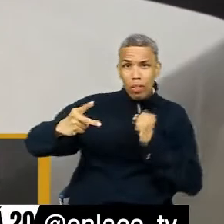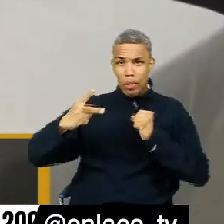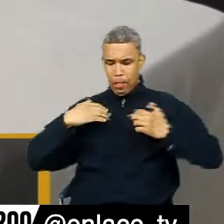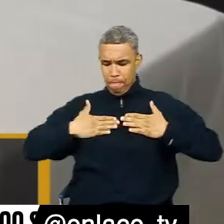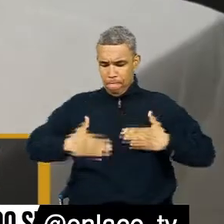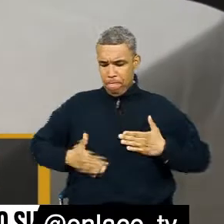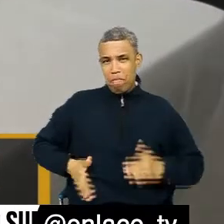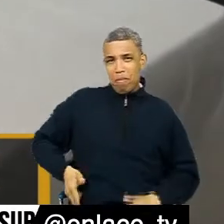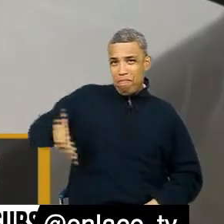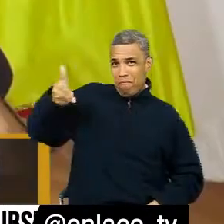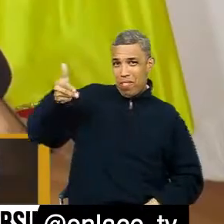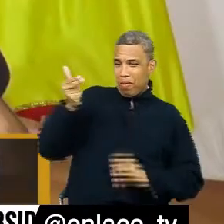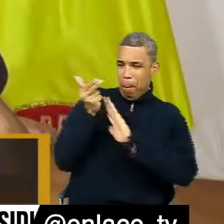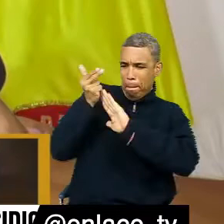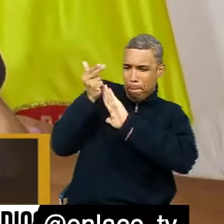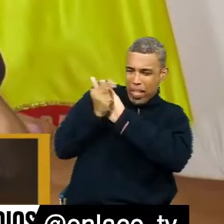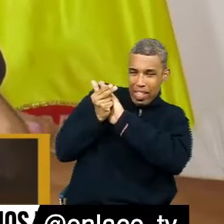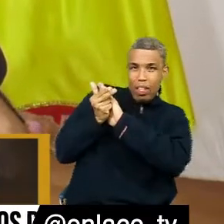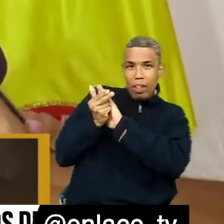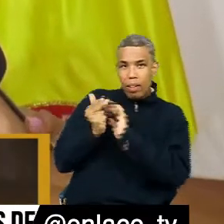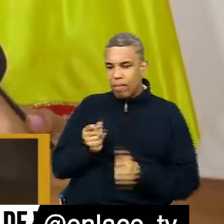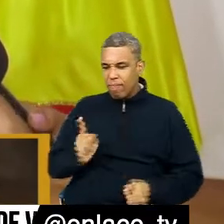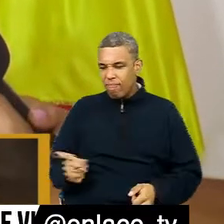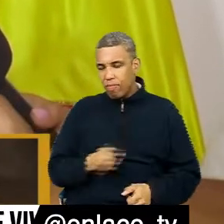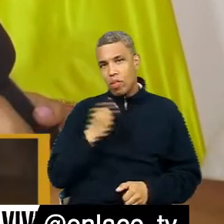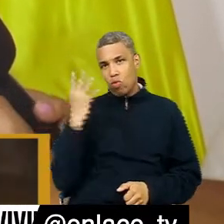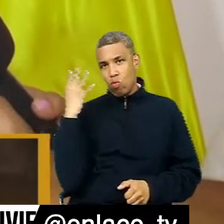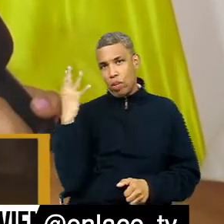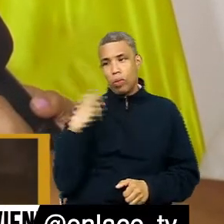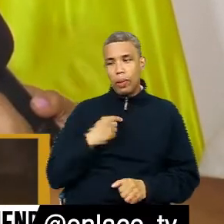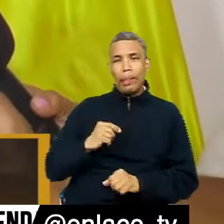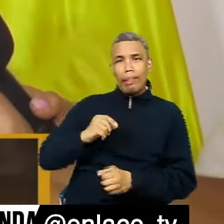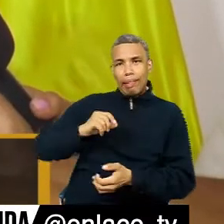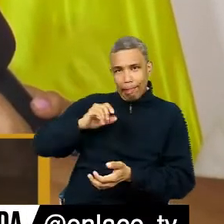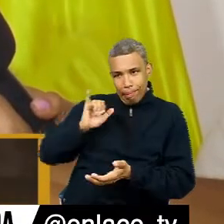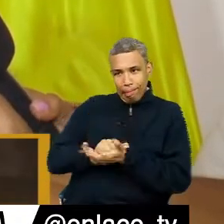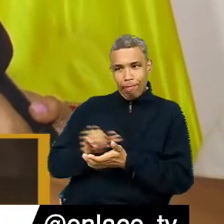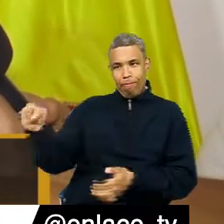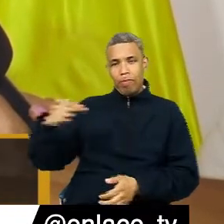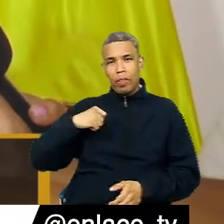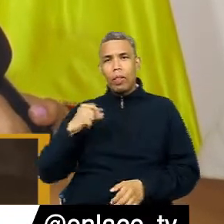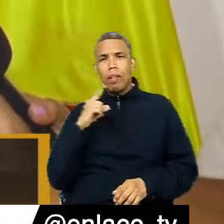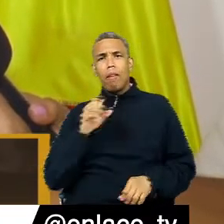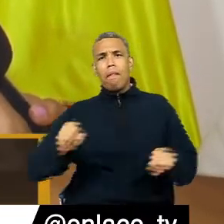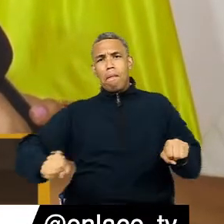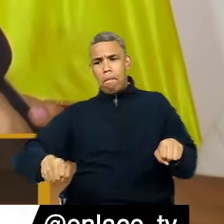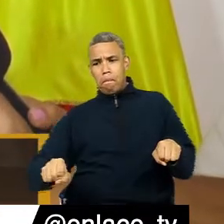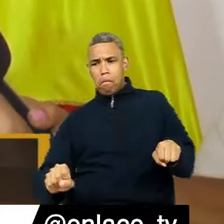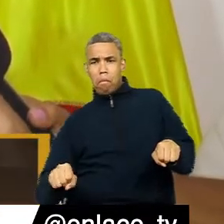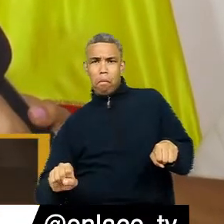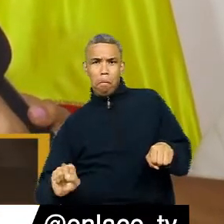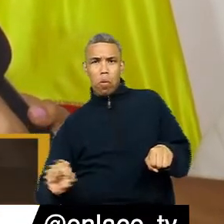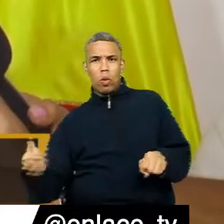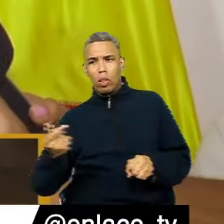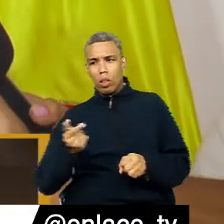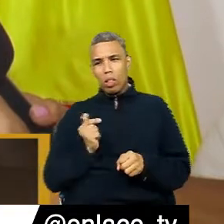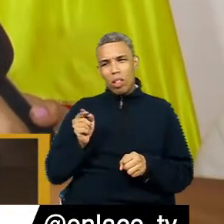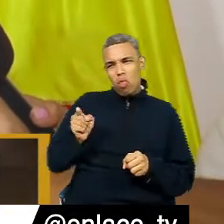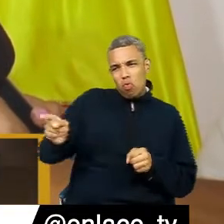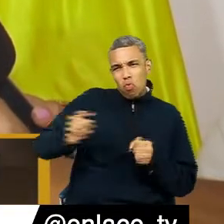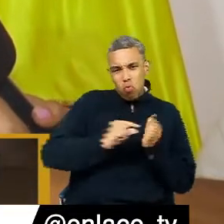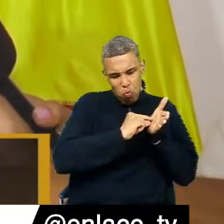4 cartuchos para el mismo. Del hecho queda la incautación de un arma de fuego, una motocicleta marca Boxer color negro